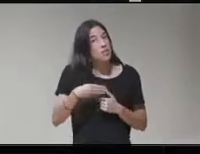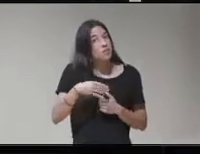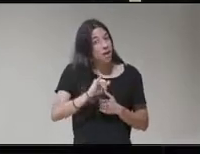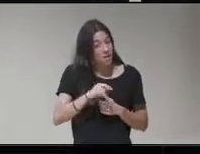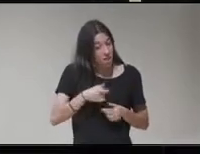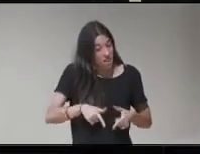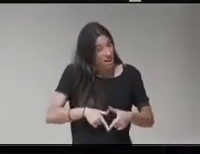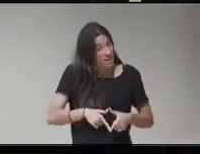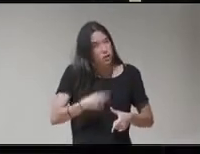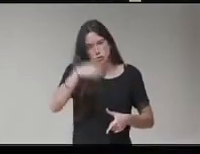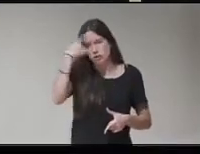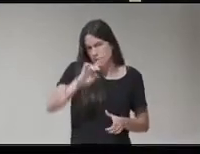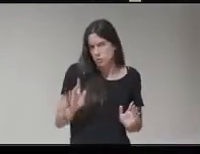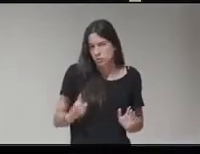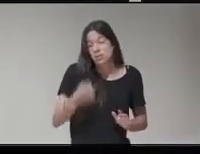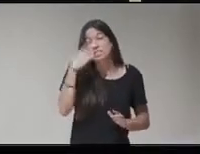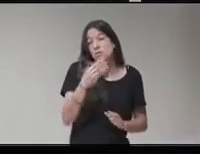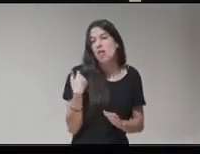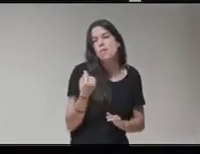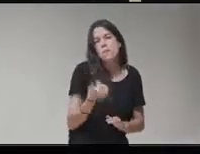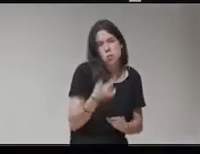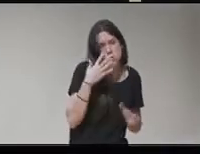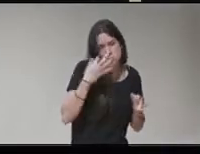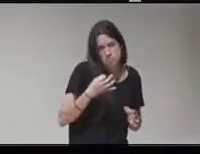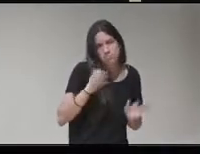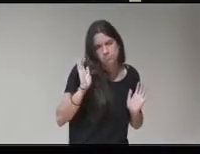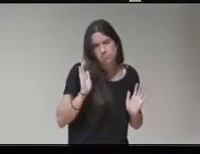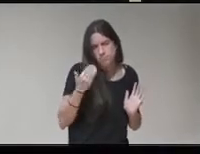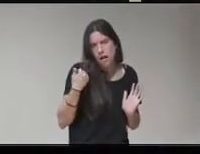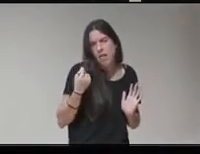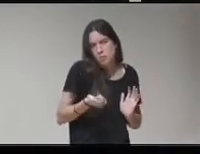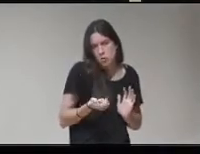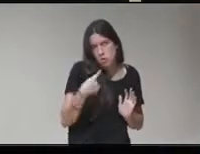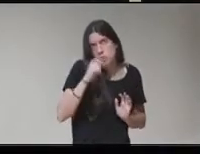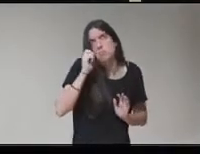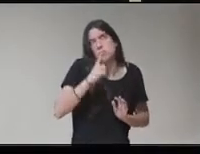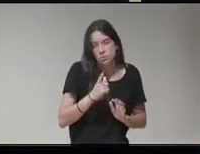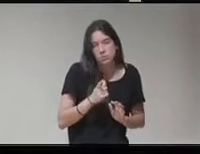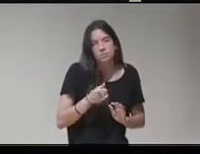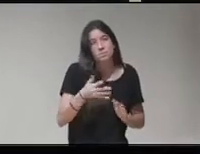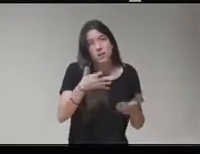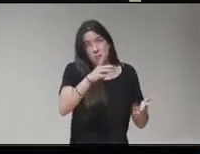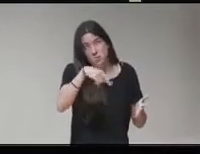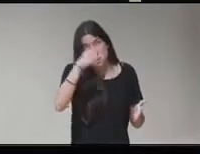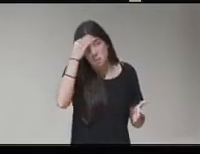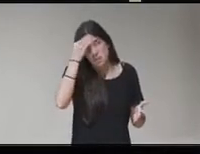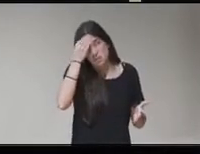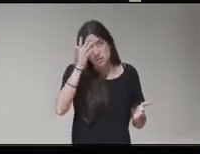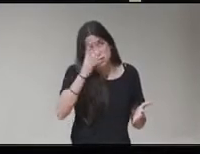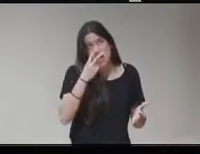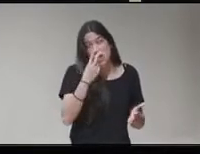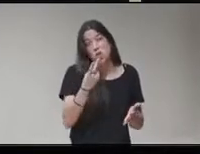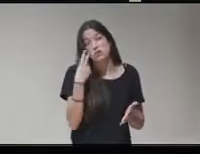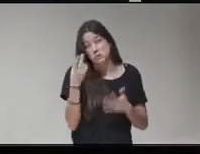sabemos. Lo sabemos desde hace muy poco, curiosamente. Pues, para que os hagáis una idea, hace un par de años